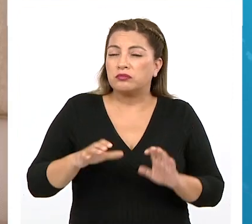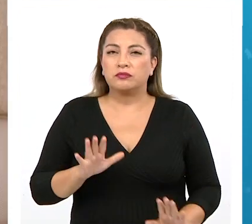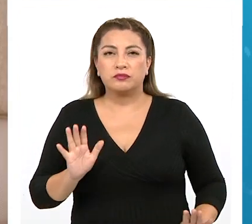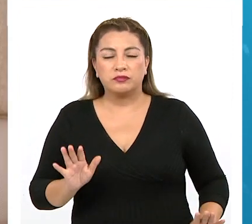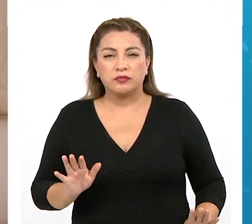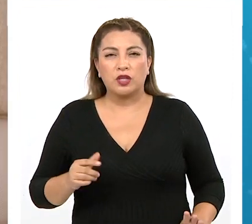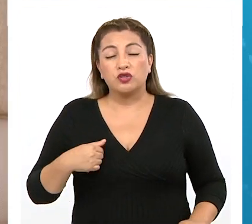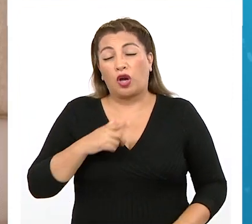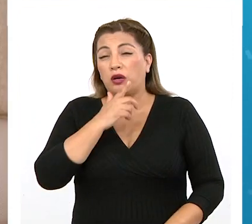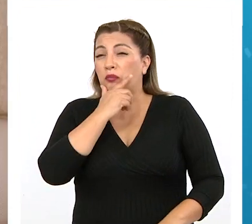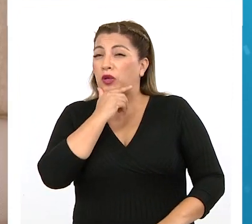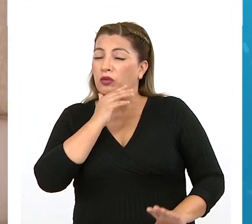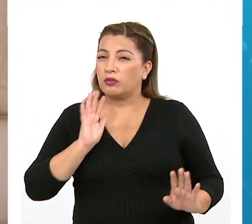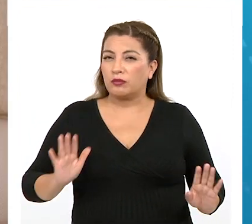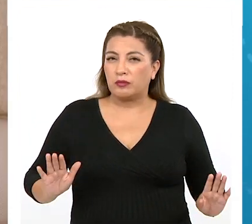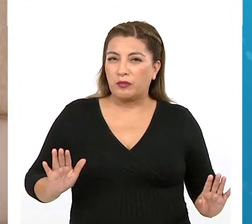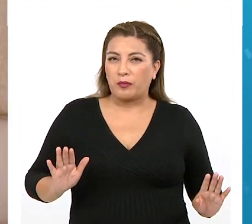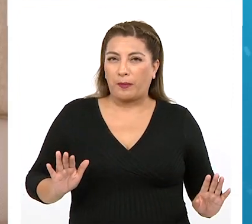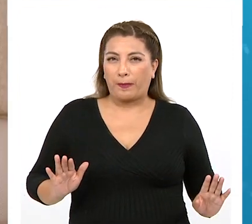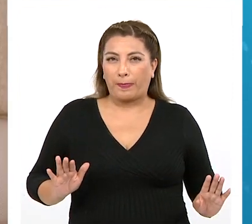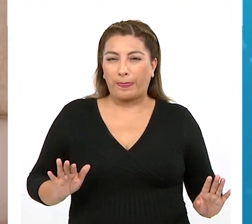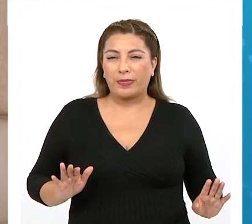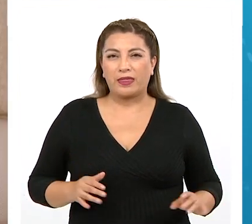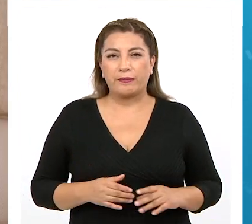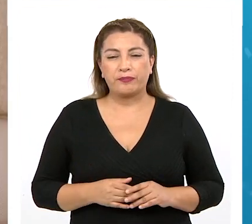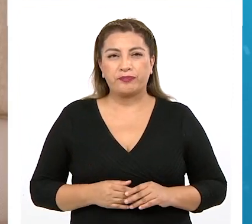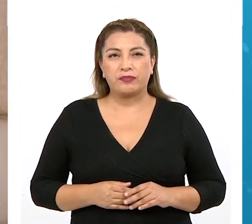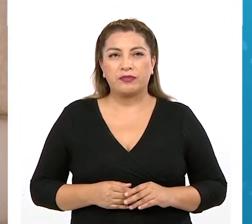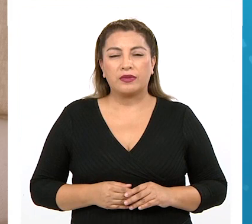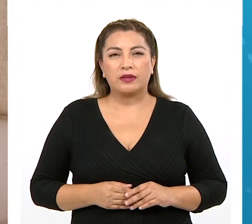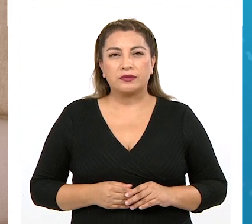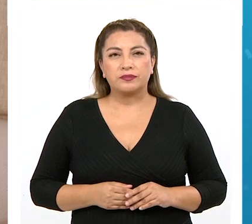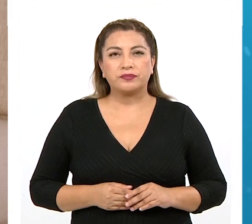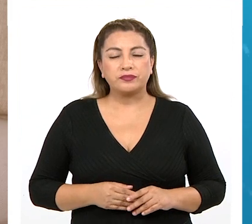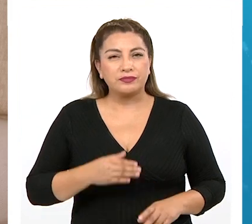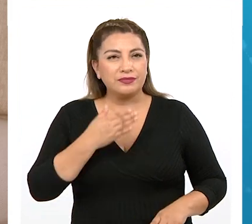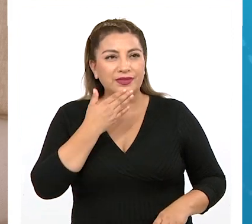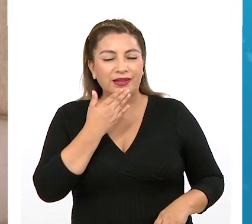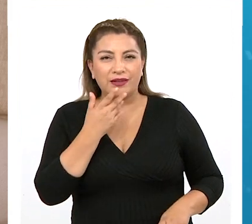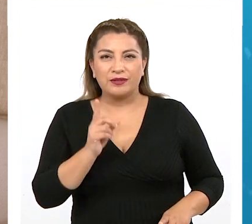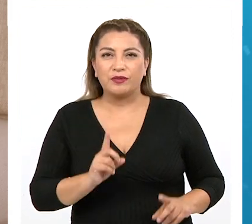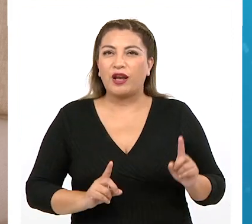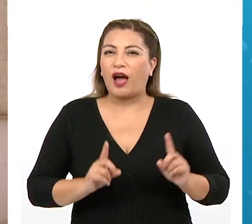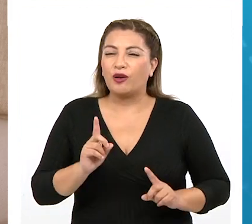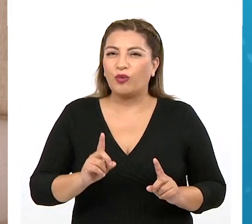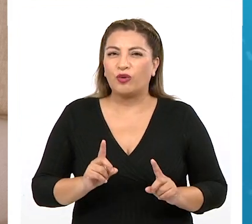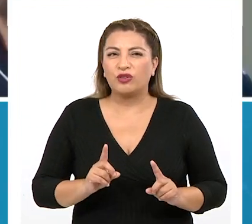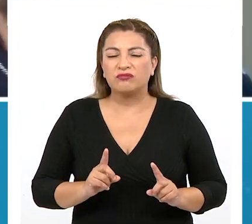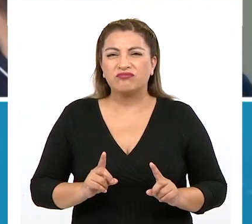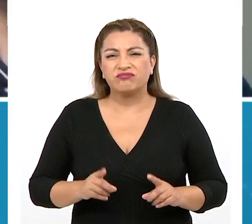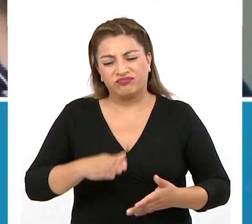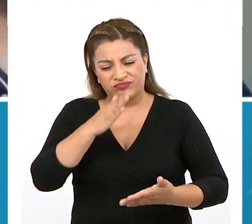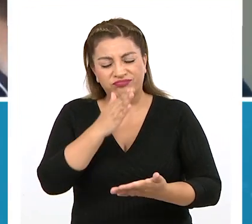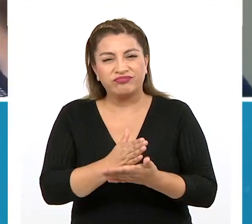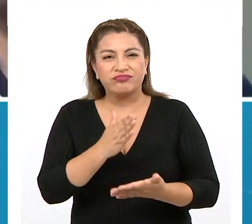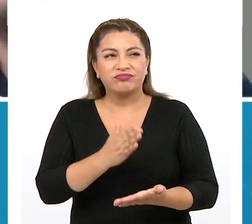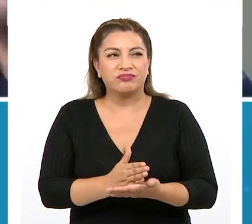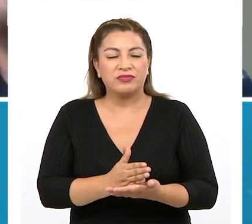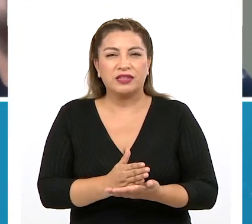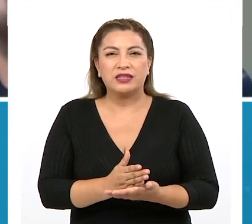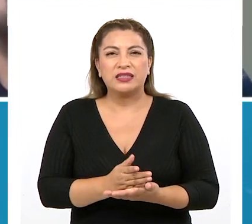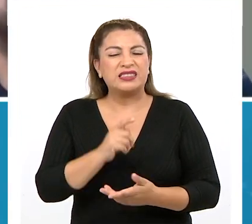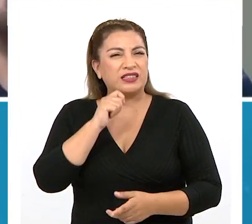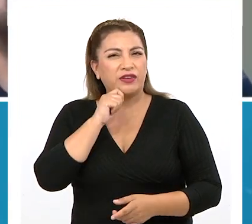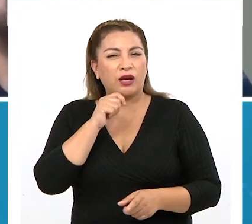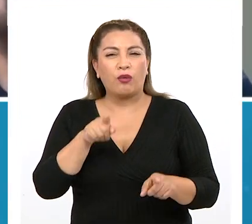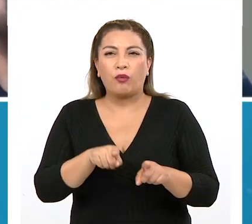tendría mis dudas. Por un lado. Segundo lado, la respuesta está simplemente en una especie de autoritarismo. Yo creo que autoritarismo hay un llamado al